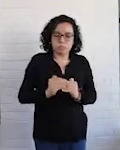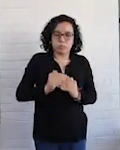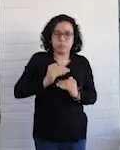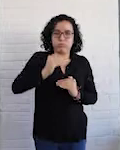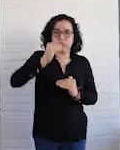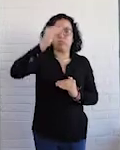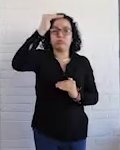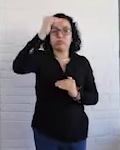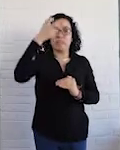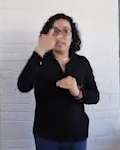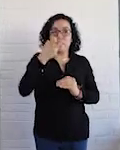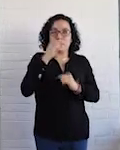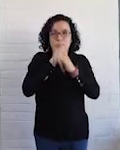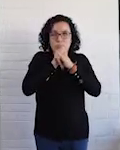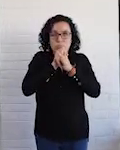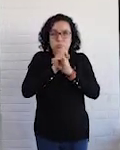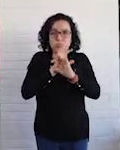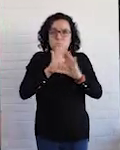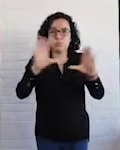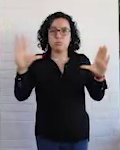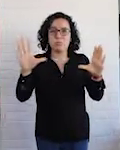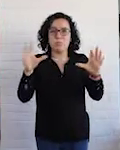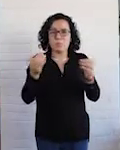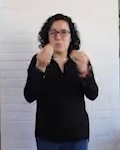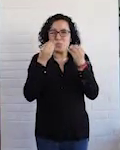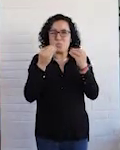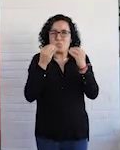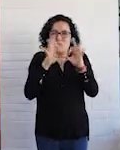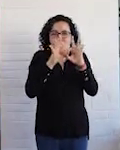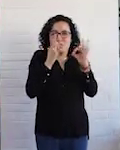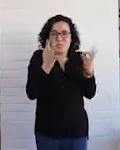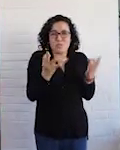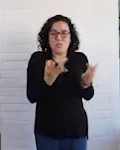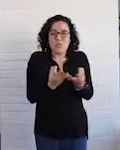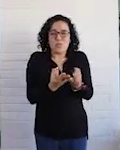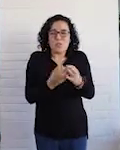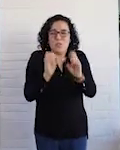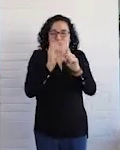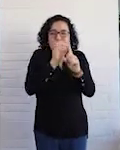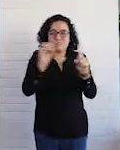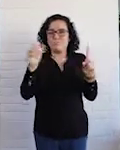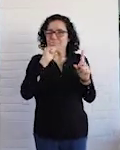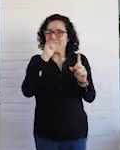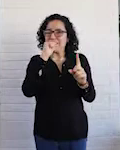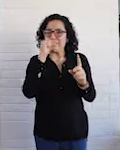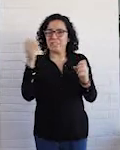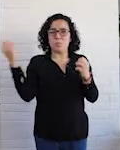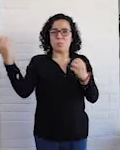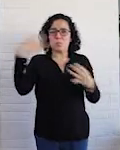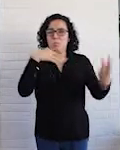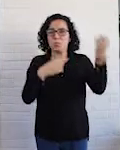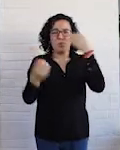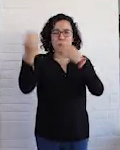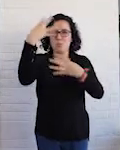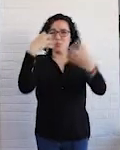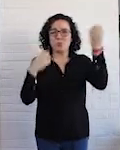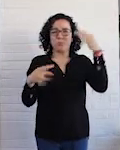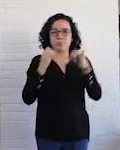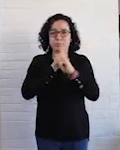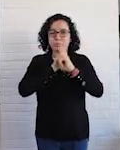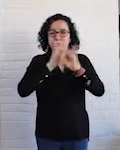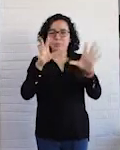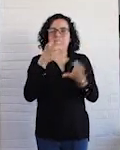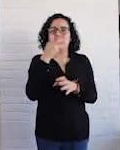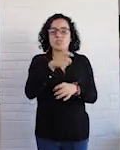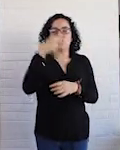información desestructurada, de muchas formas, desordenada, que llega por todos lados, es lo que se le llama Big